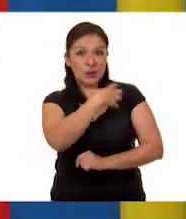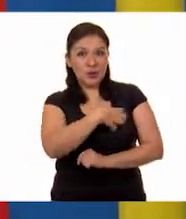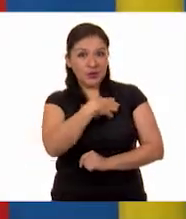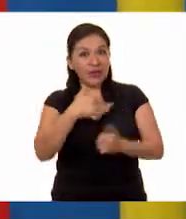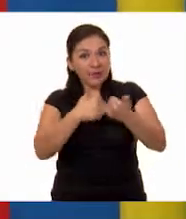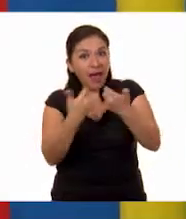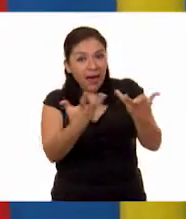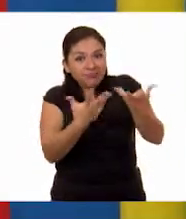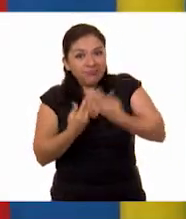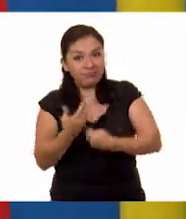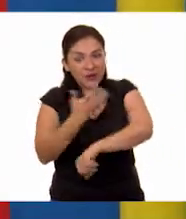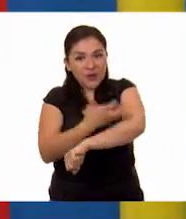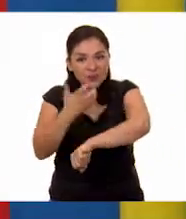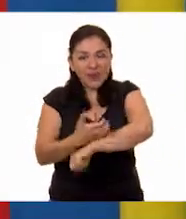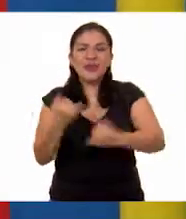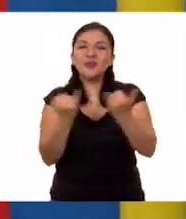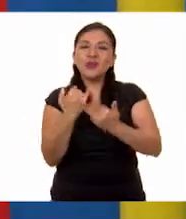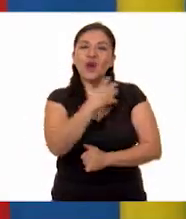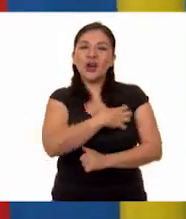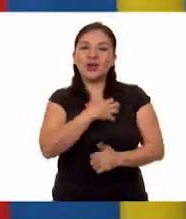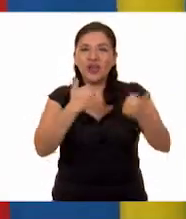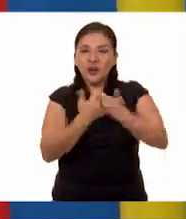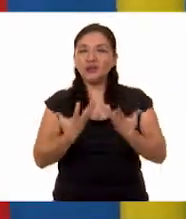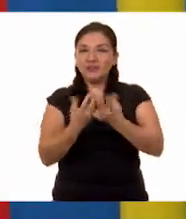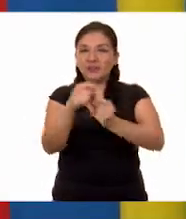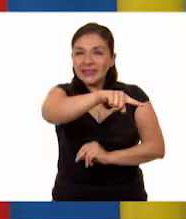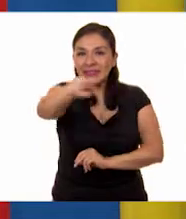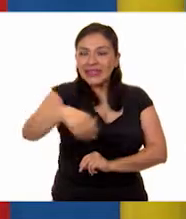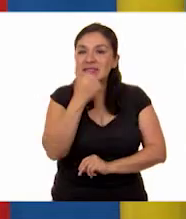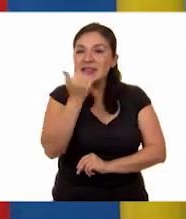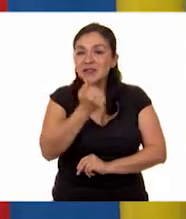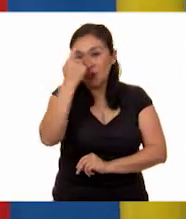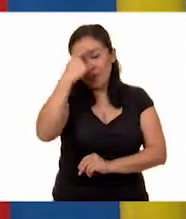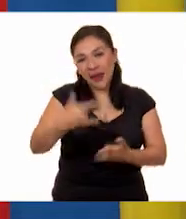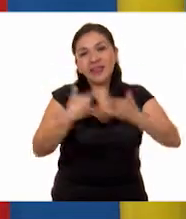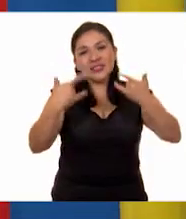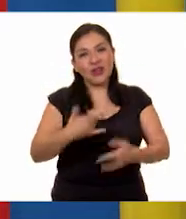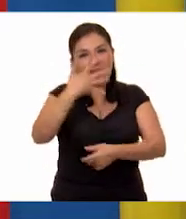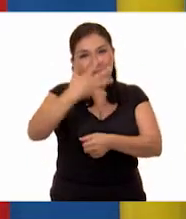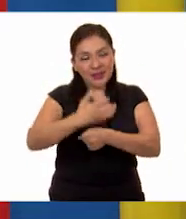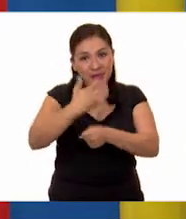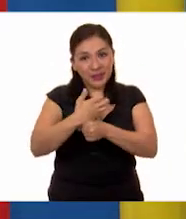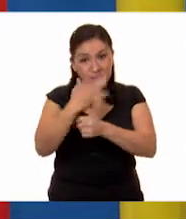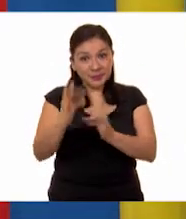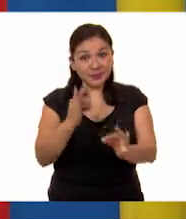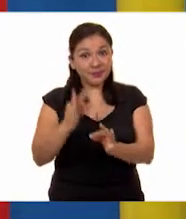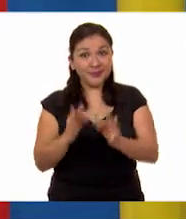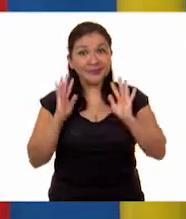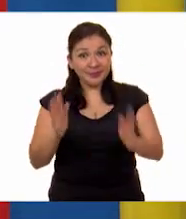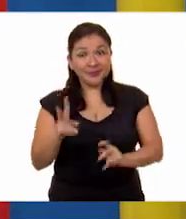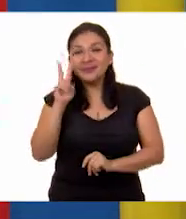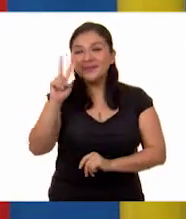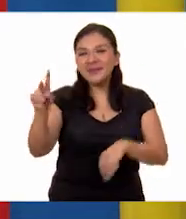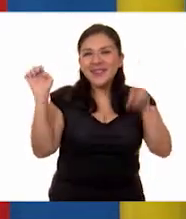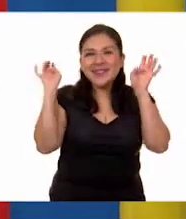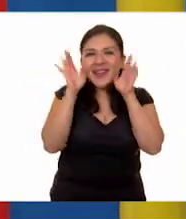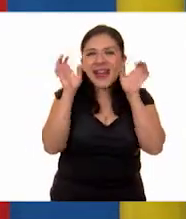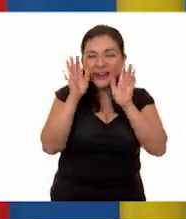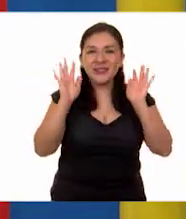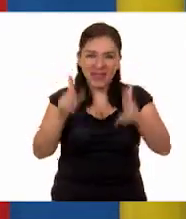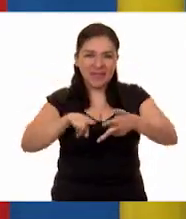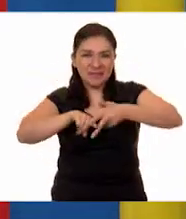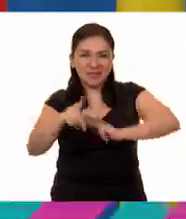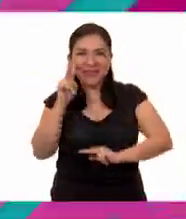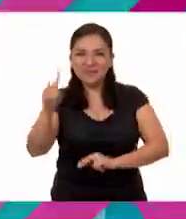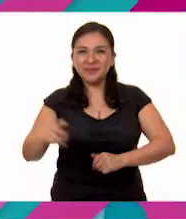nos acompañes y contenta de estar con ustedes en una clase más de Historia de Quinto Grado. ¿Ya están listos? Vamos con Ajo Listo y